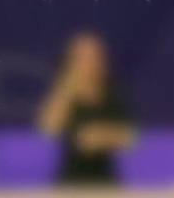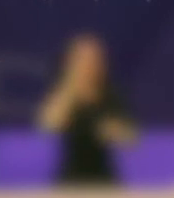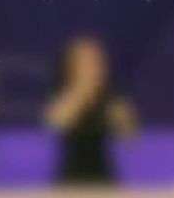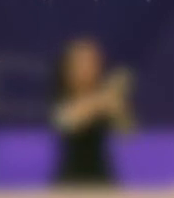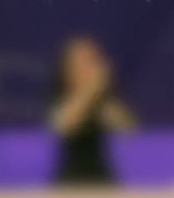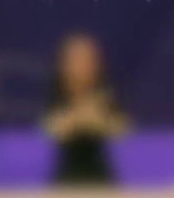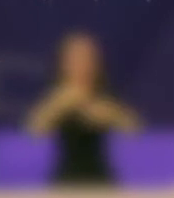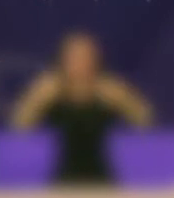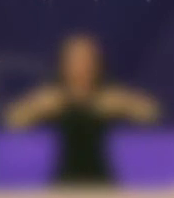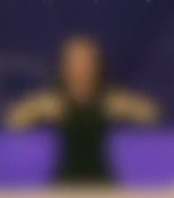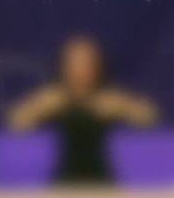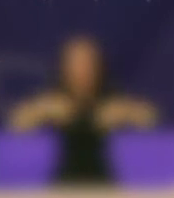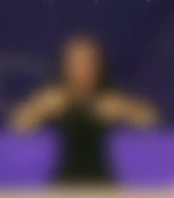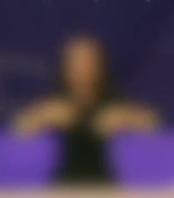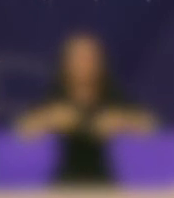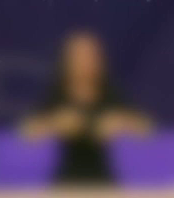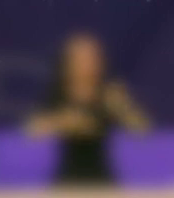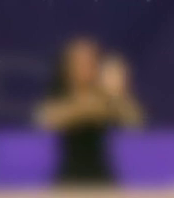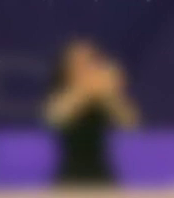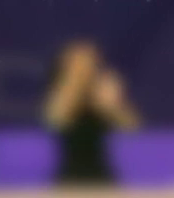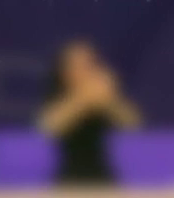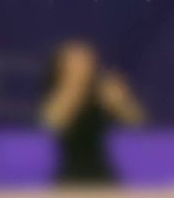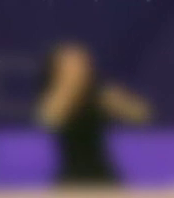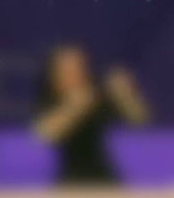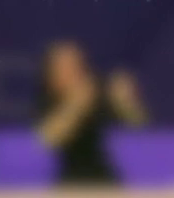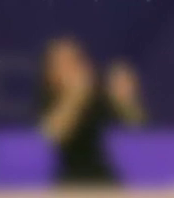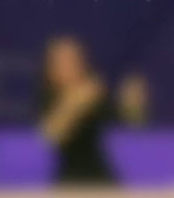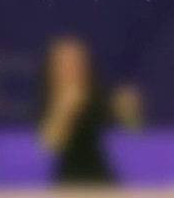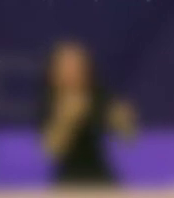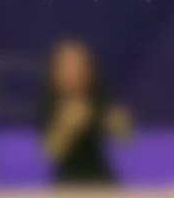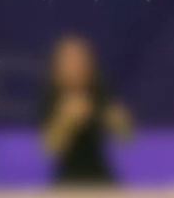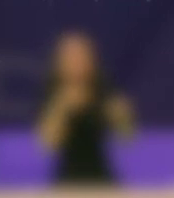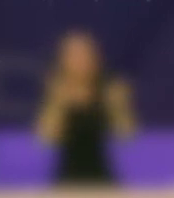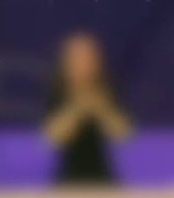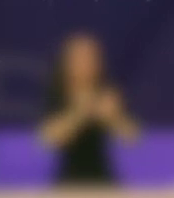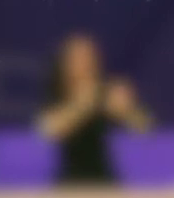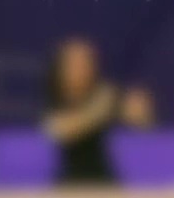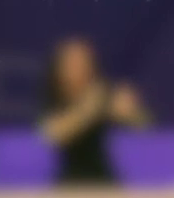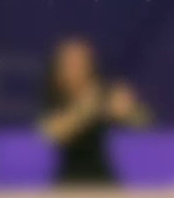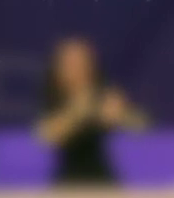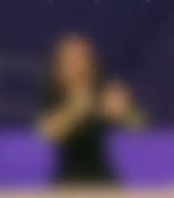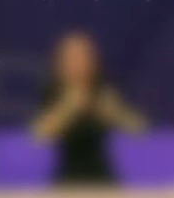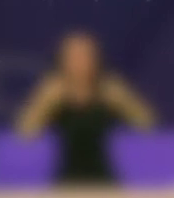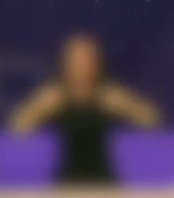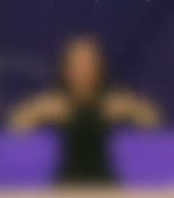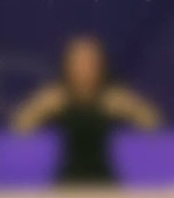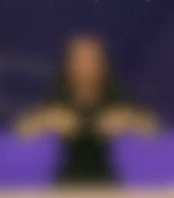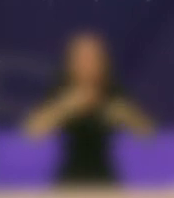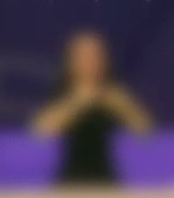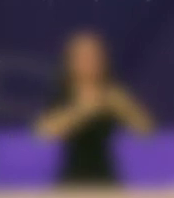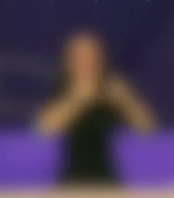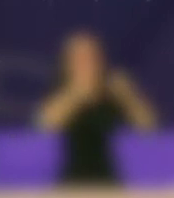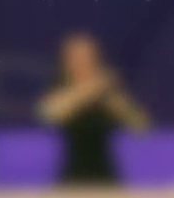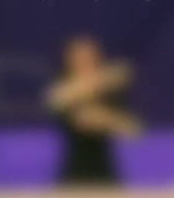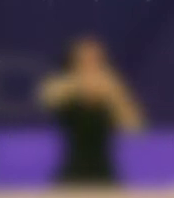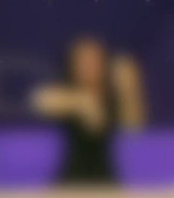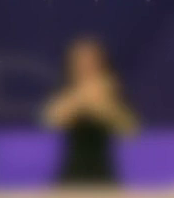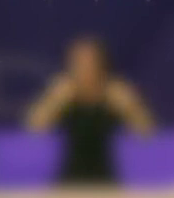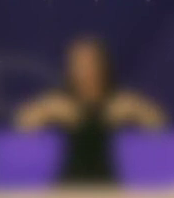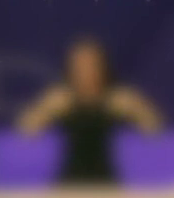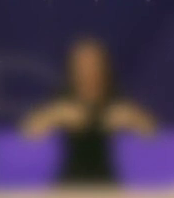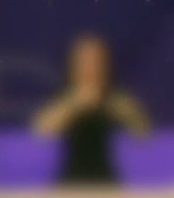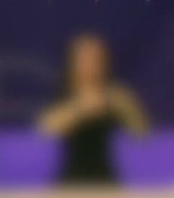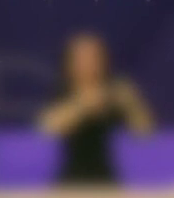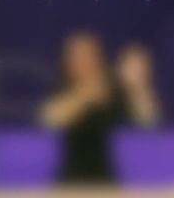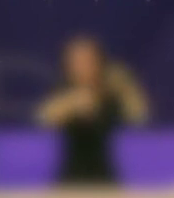bienestar para este siglo. Sistema público de cuidados, ingreso ciudadano universal, trabajo digno, como lo